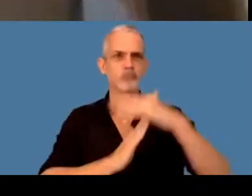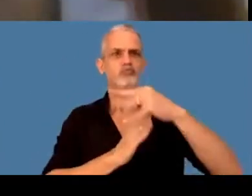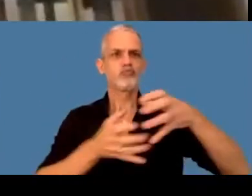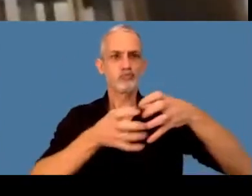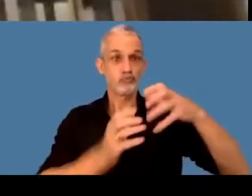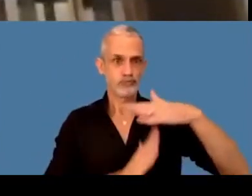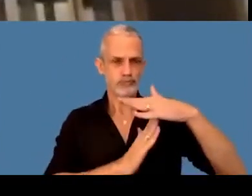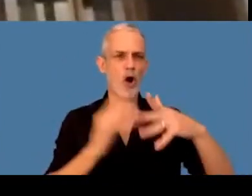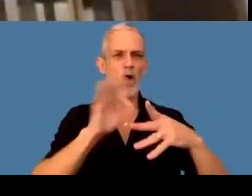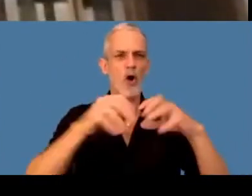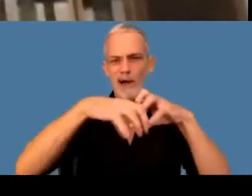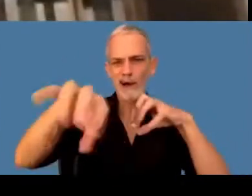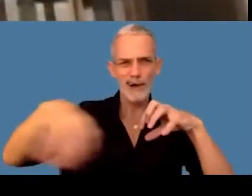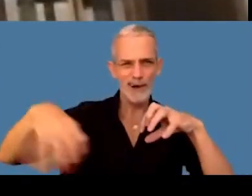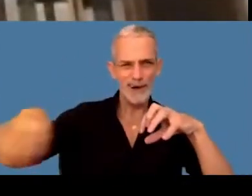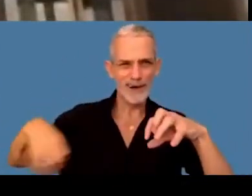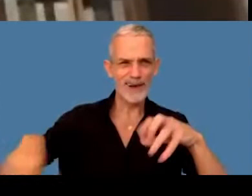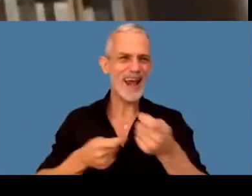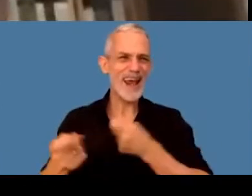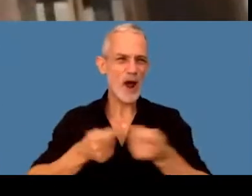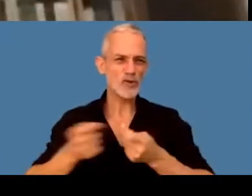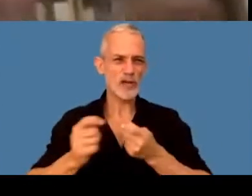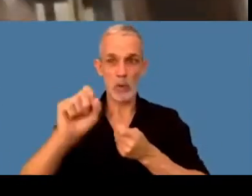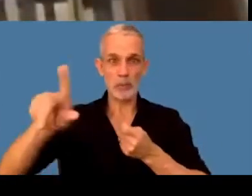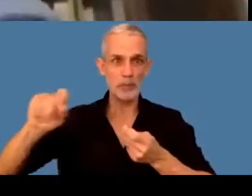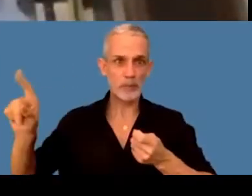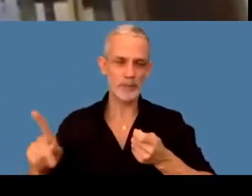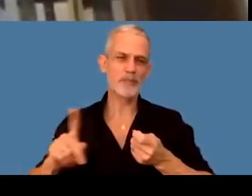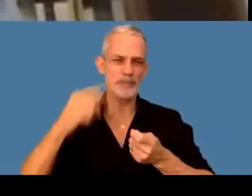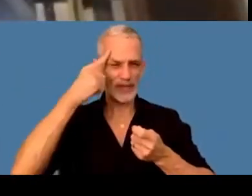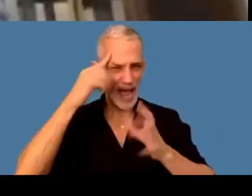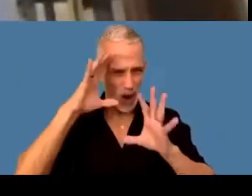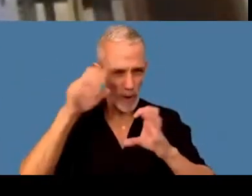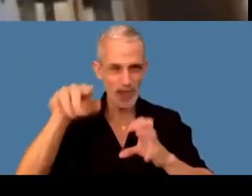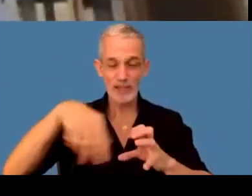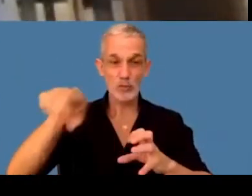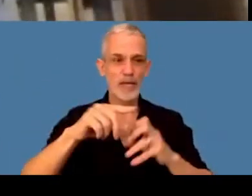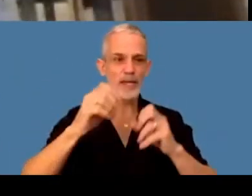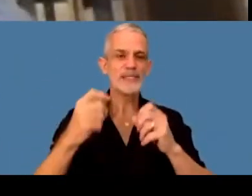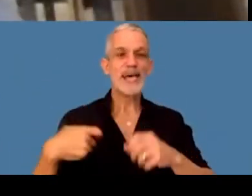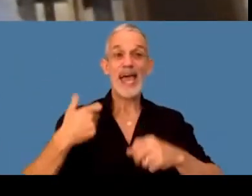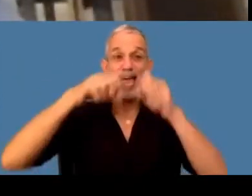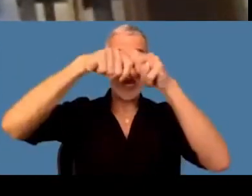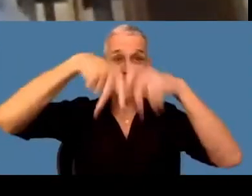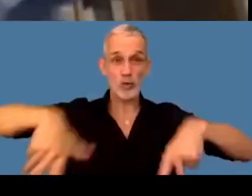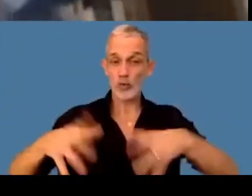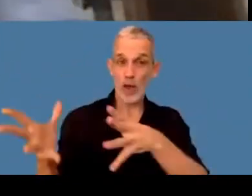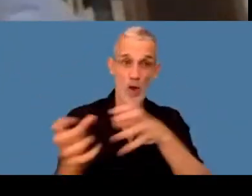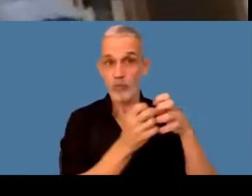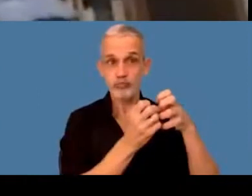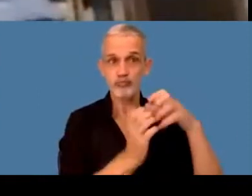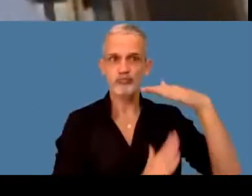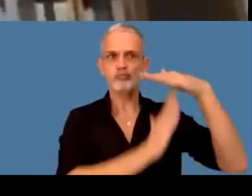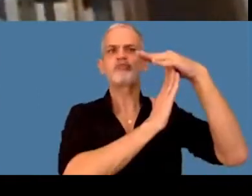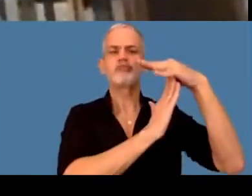o descentralización de la negociación colectiva. Acuérdense que estructura sindical es concentración que se refleja o